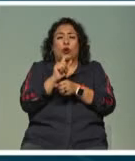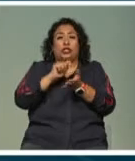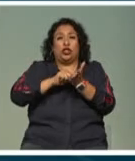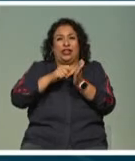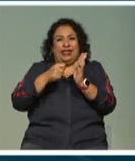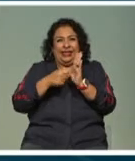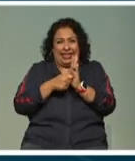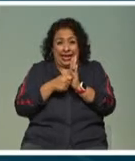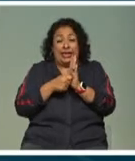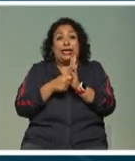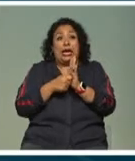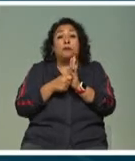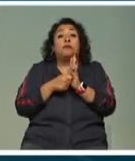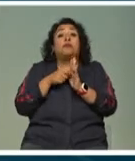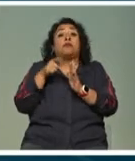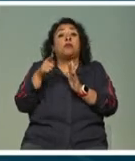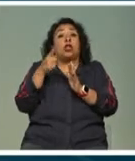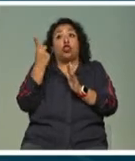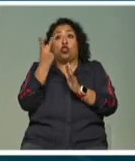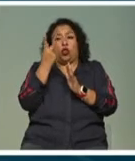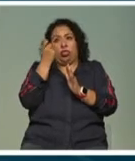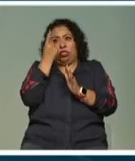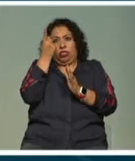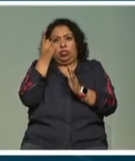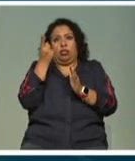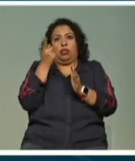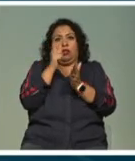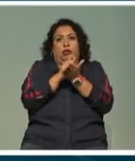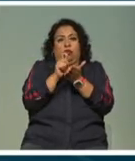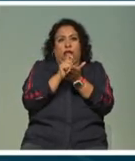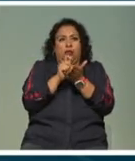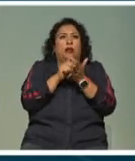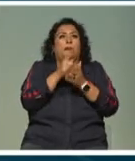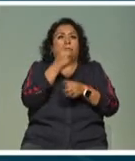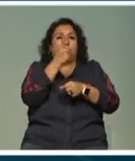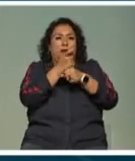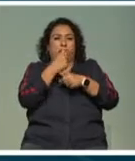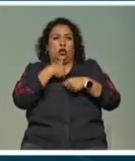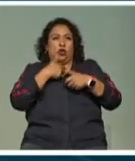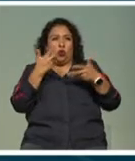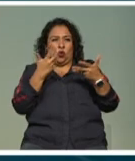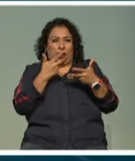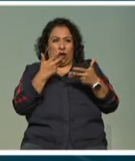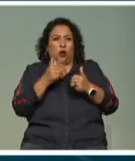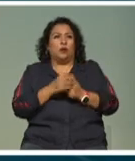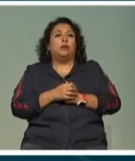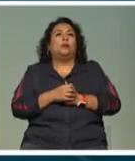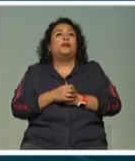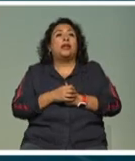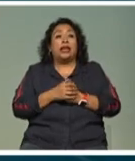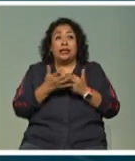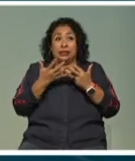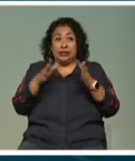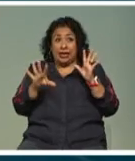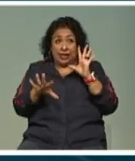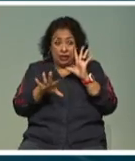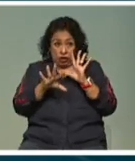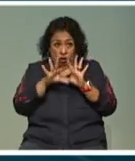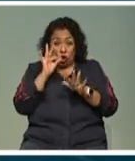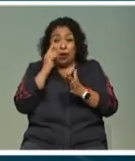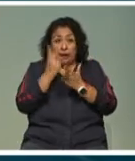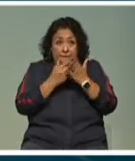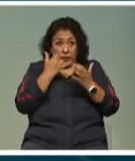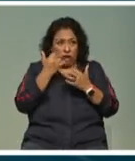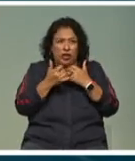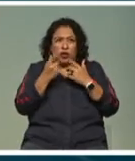técnica, del cual es co-creadora. Lo primero que yo hago, mi querido, es que cuando ya se escogió el